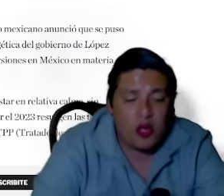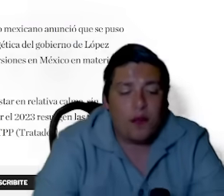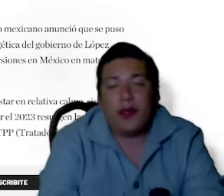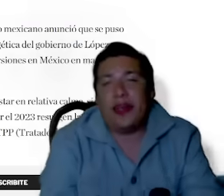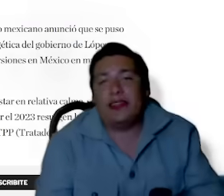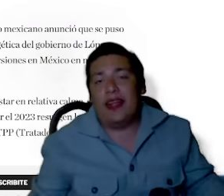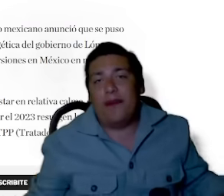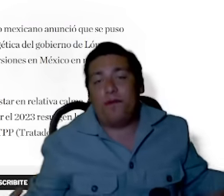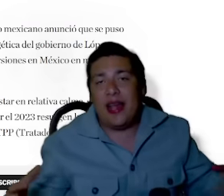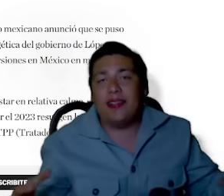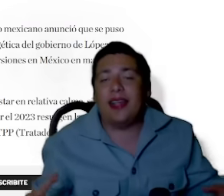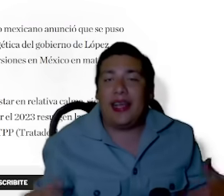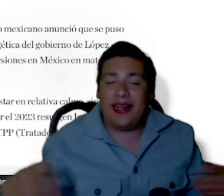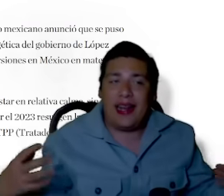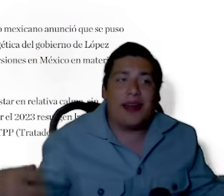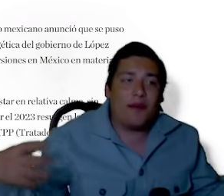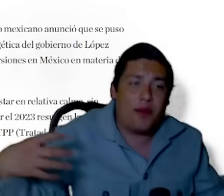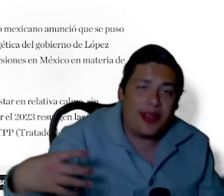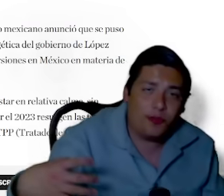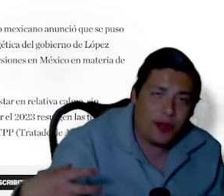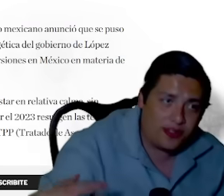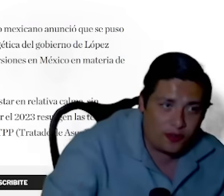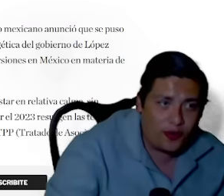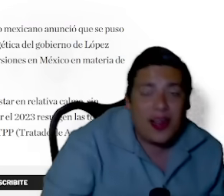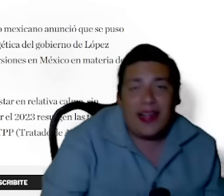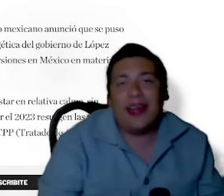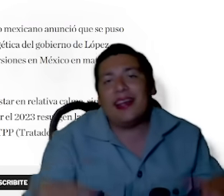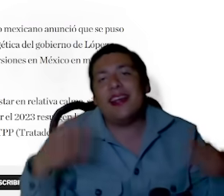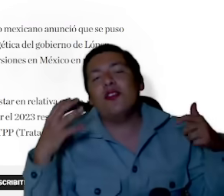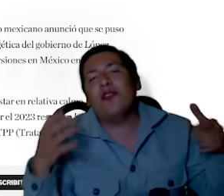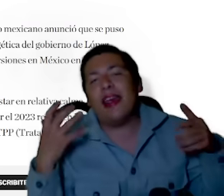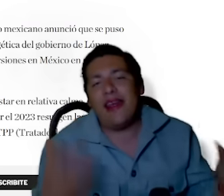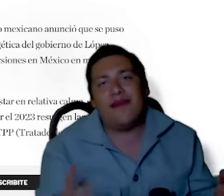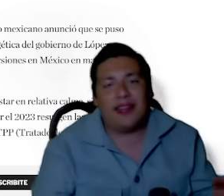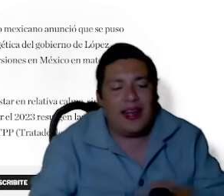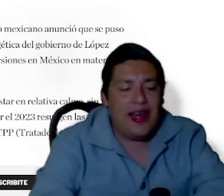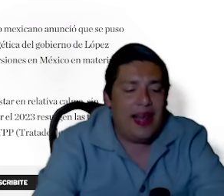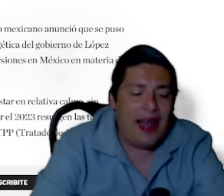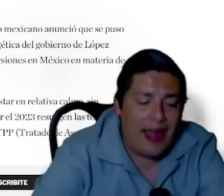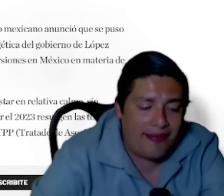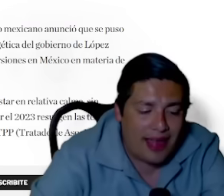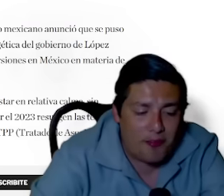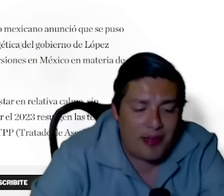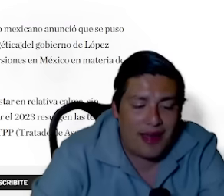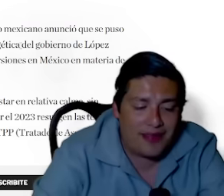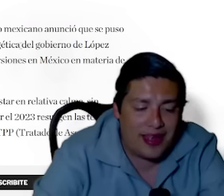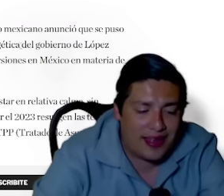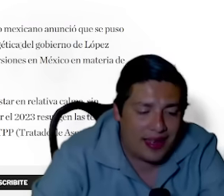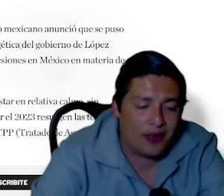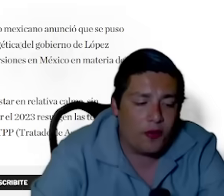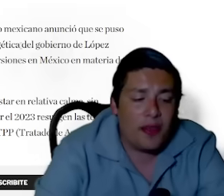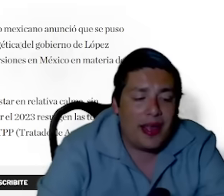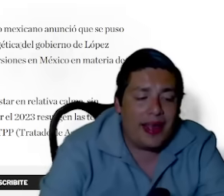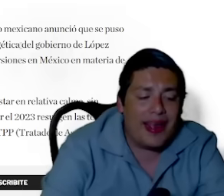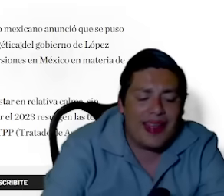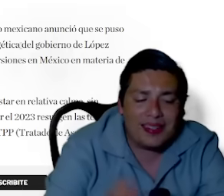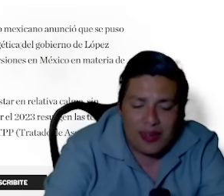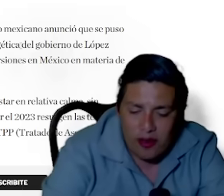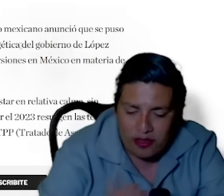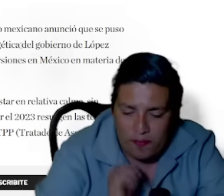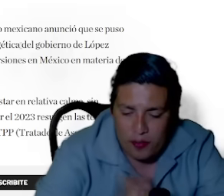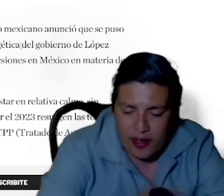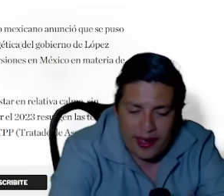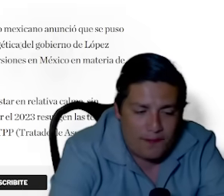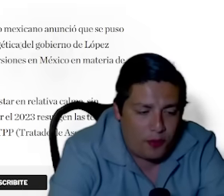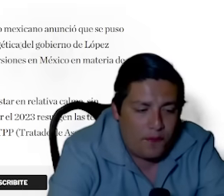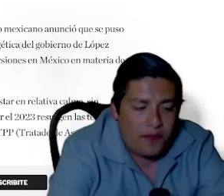y amigos Pues empieza a generar más presión y aquí es donde entra la Dama De Hierro eh